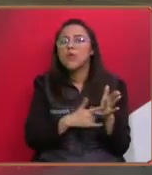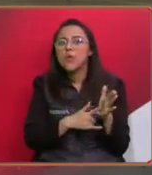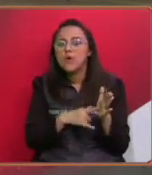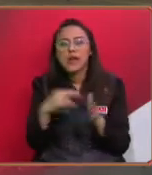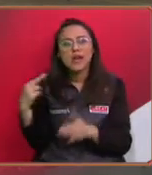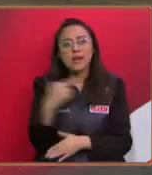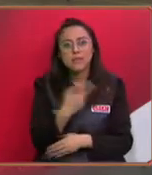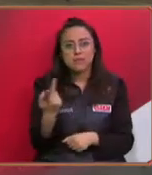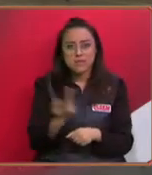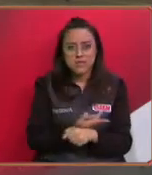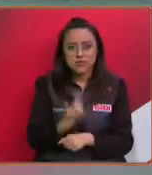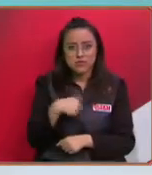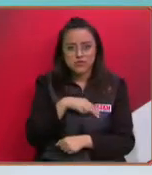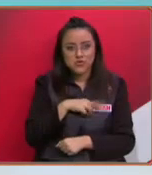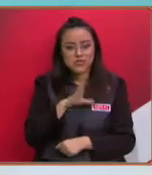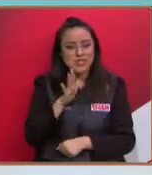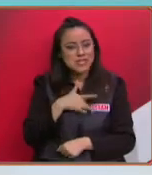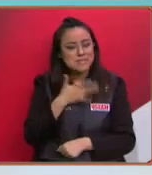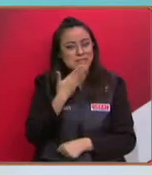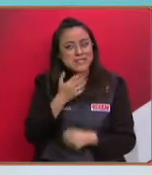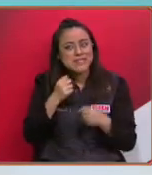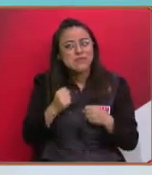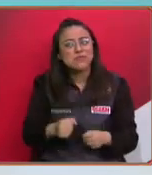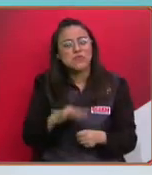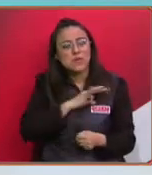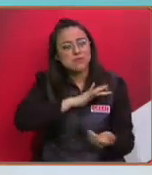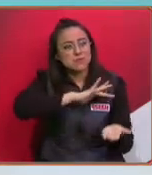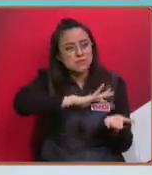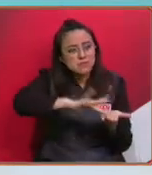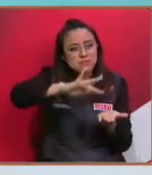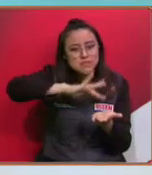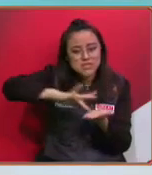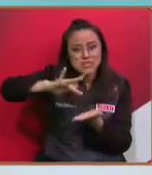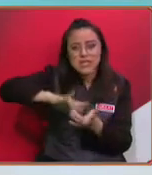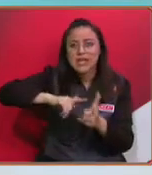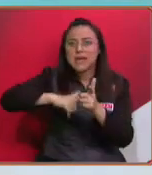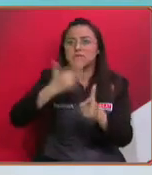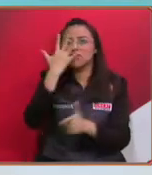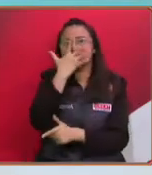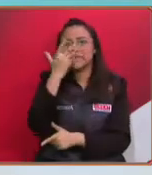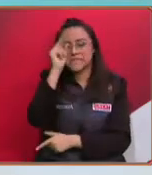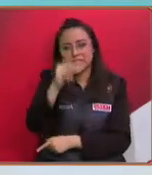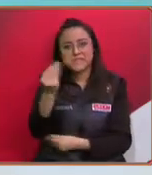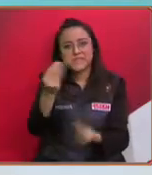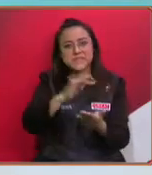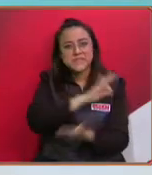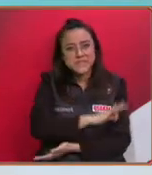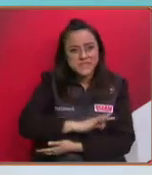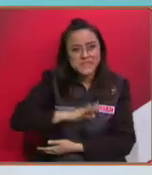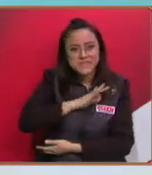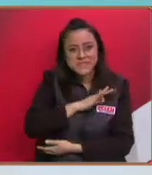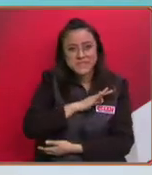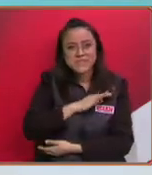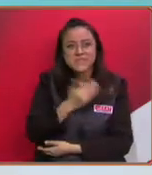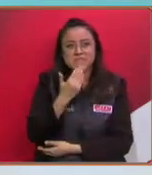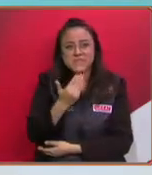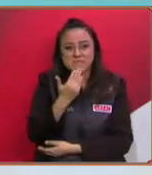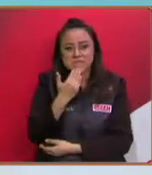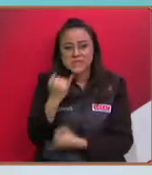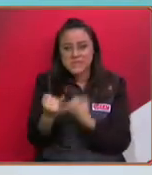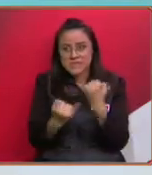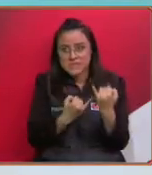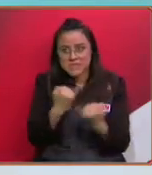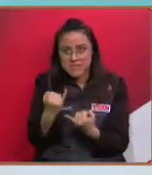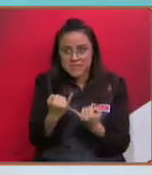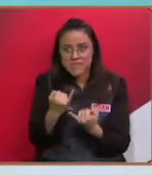las cosas salen bien. Exacto. Y en Renault estamos más que seguros de apoyar y seguir apoyando contigo. Es una gran causa. Muy amable, mil gracias. Y ahí están estos